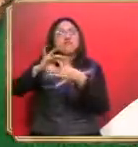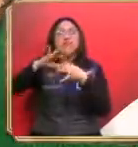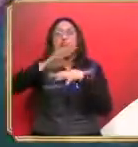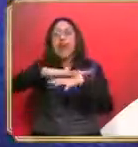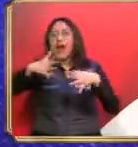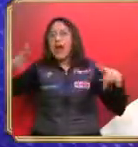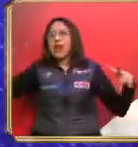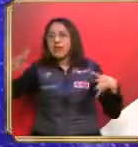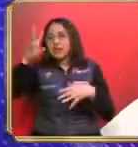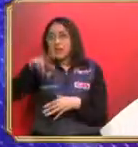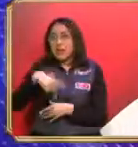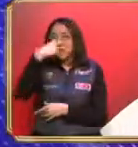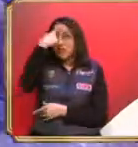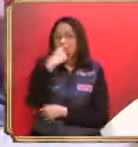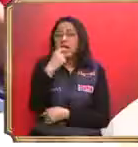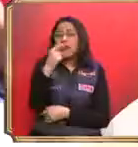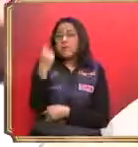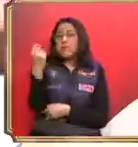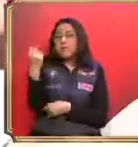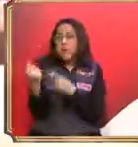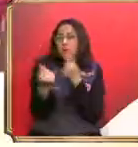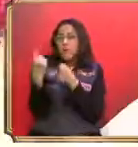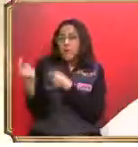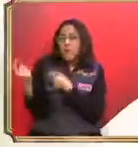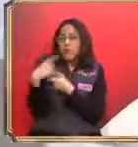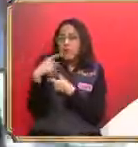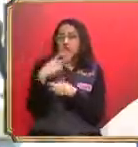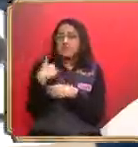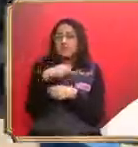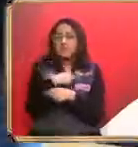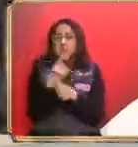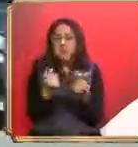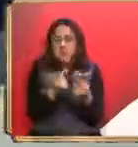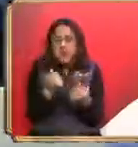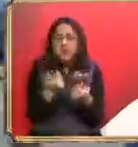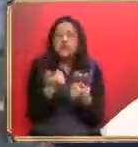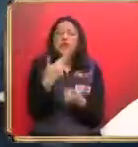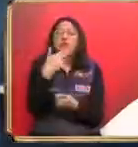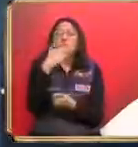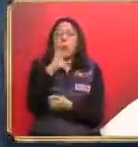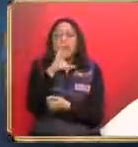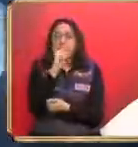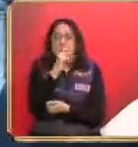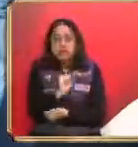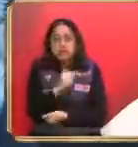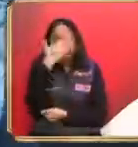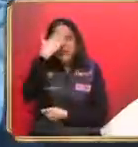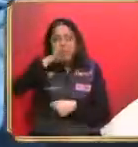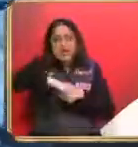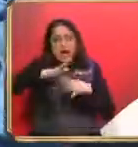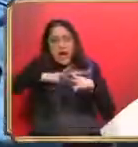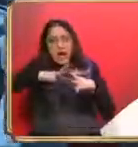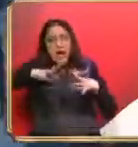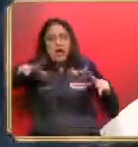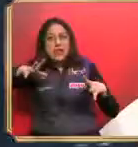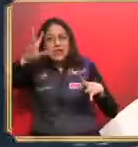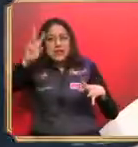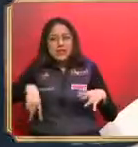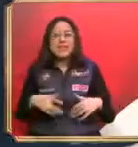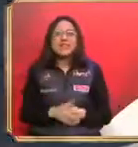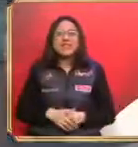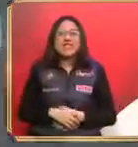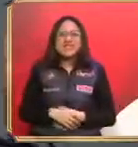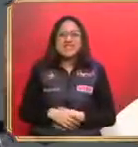para que el granito que aportamos como producción como hechos meridiano sea cada vez más grande para el juguetón